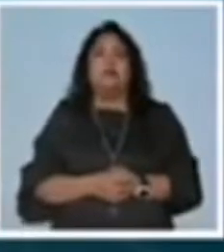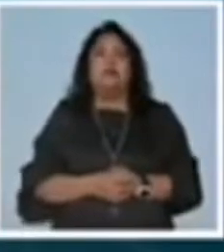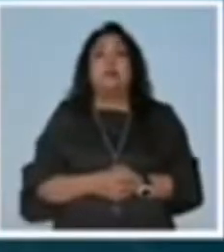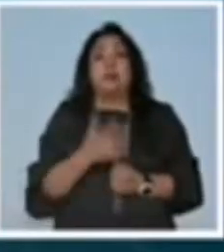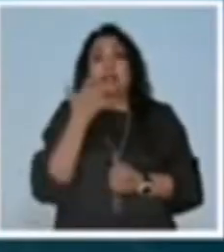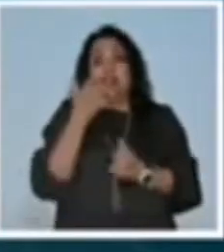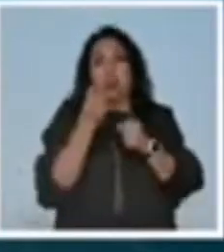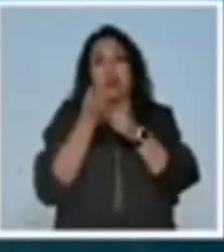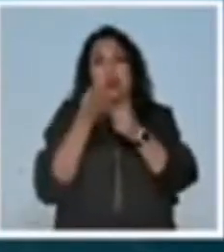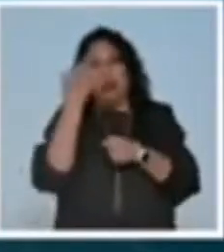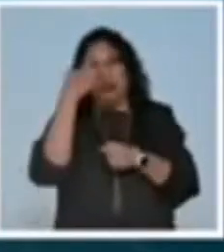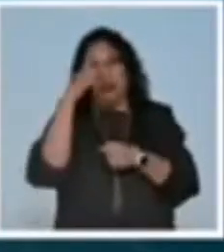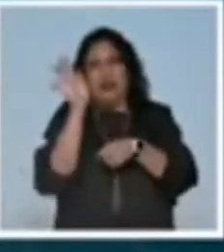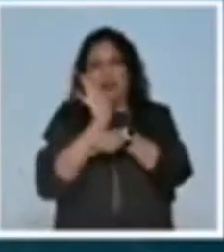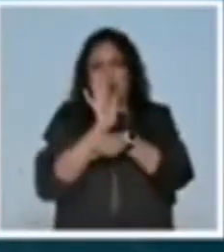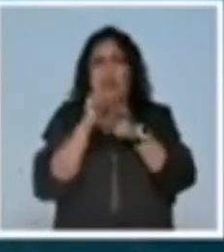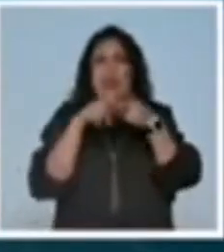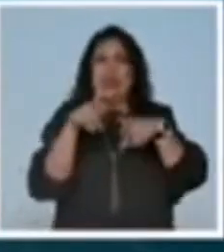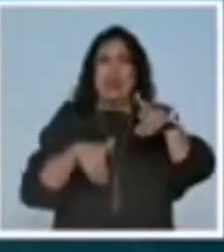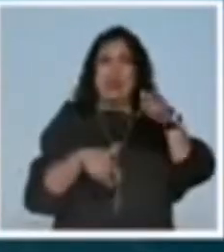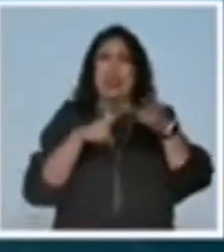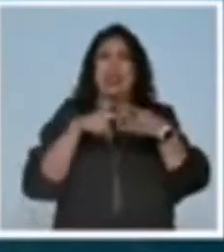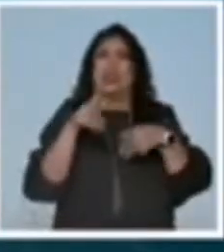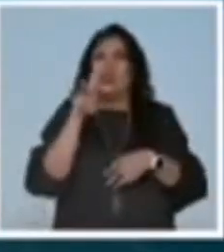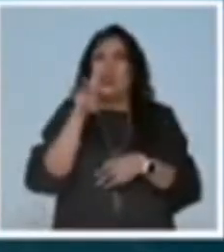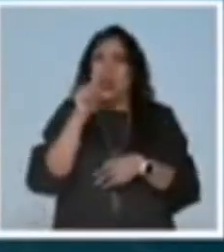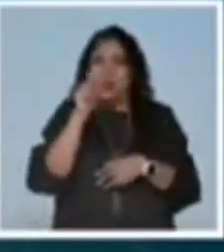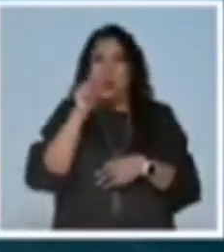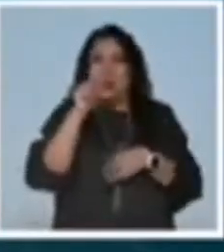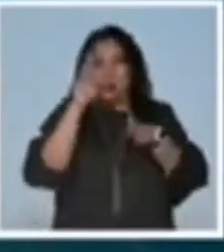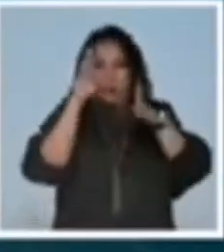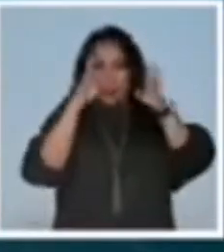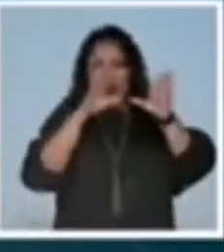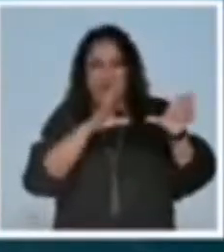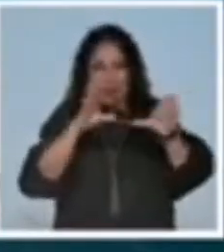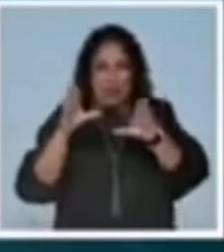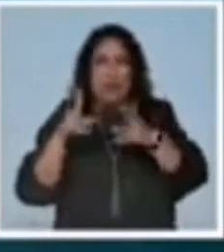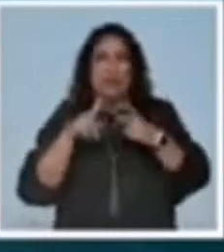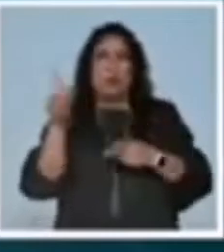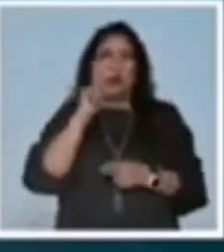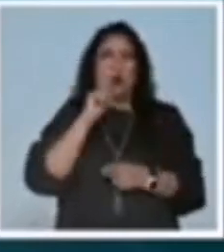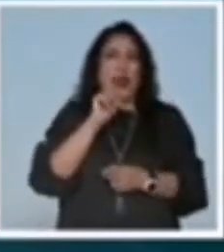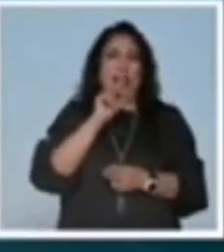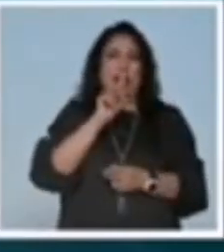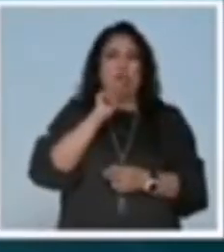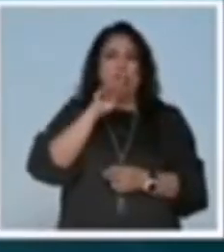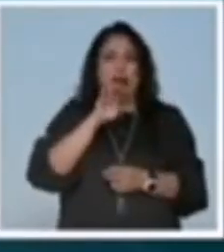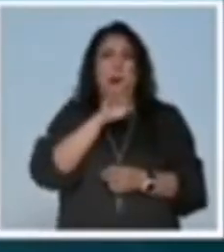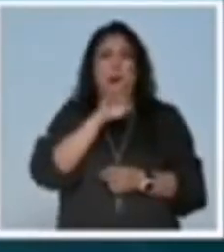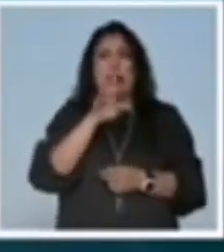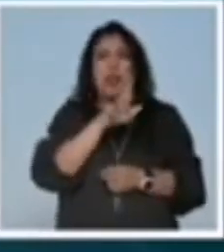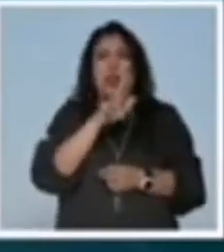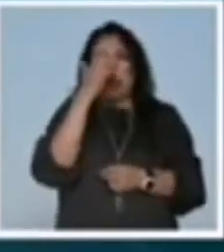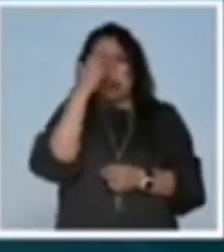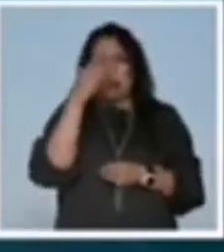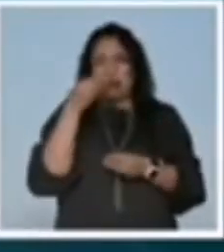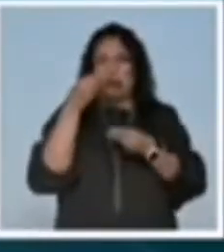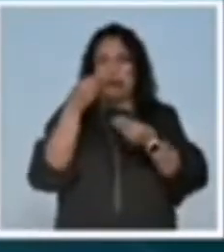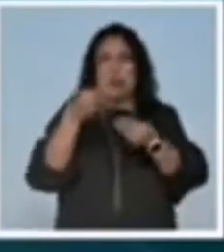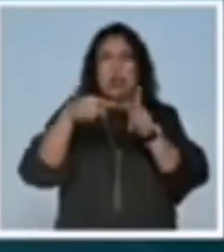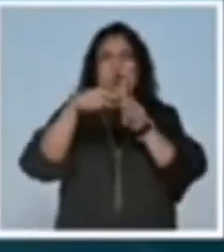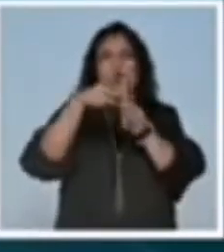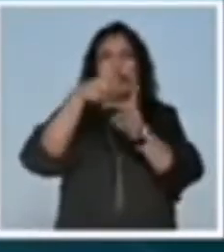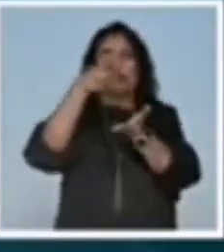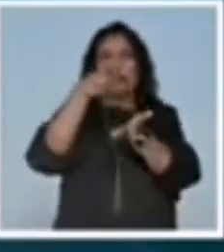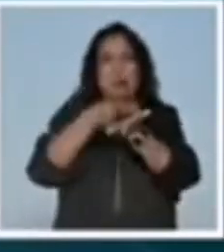Con 50 años de carrera en el cine, teatro y televisión, además de dedicarse a la docencia, Adriana Barraza fue reconocida con la